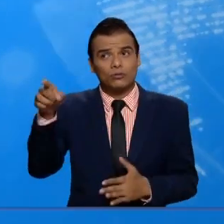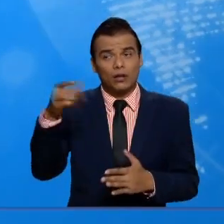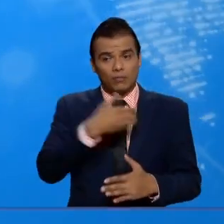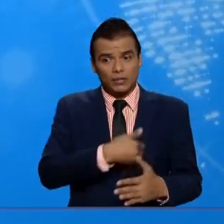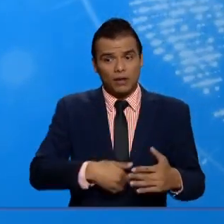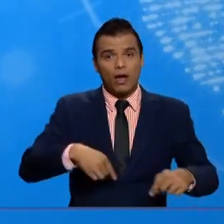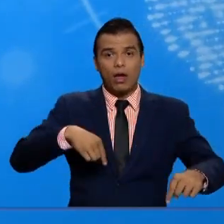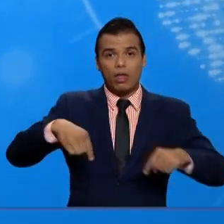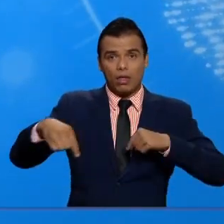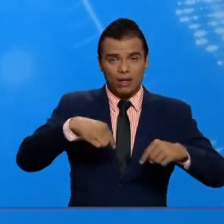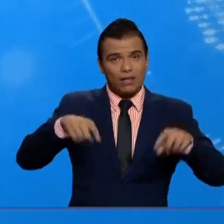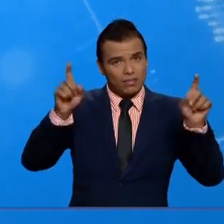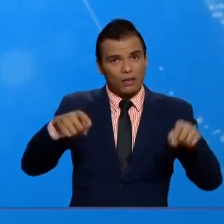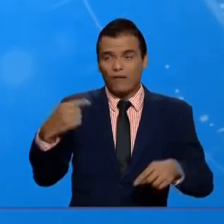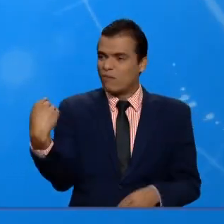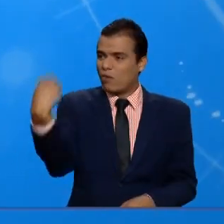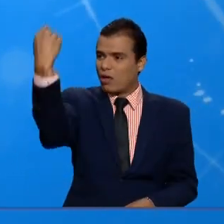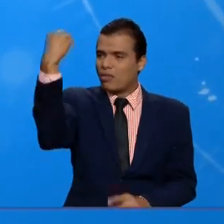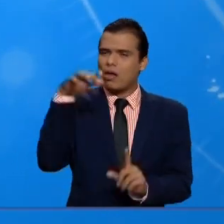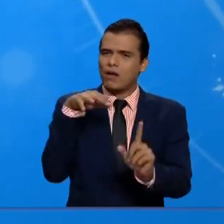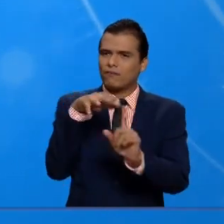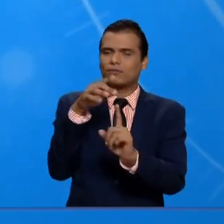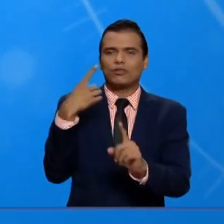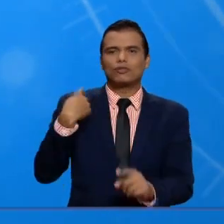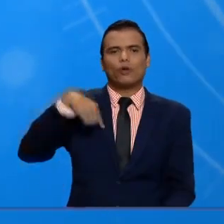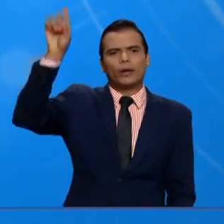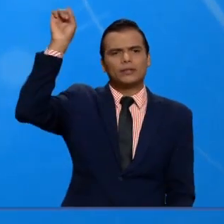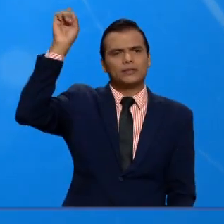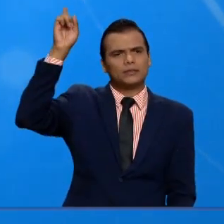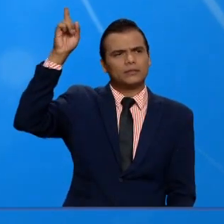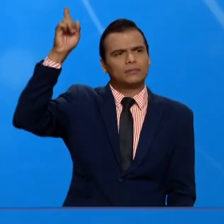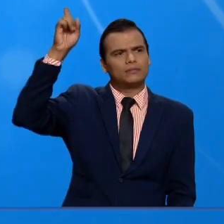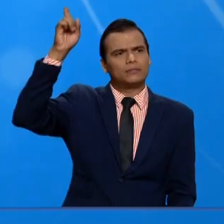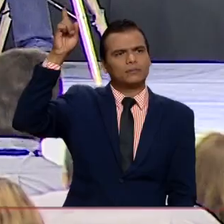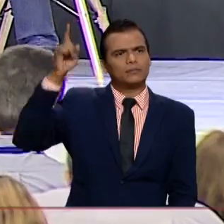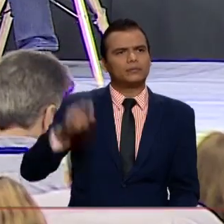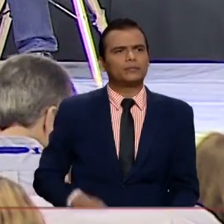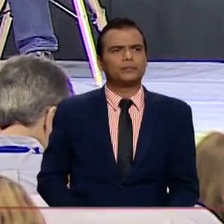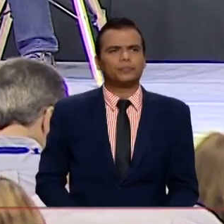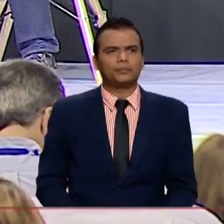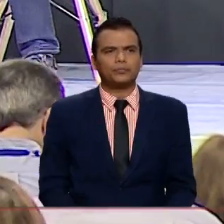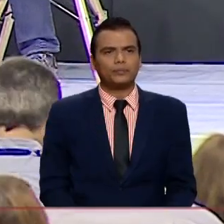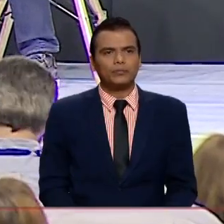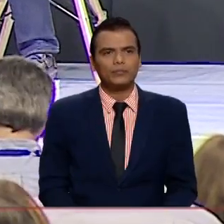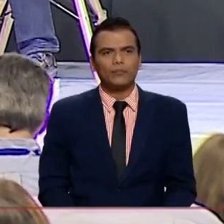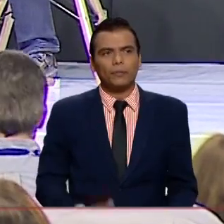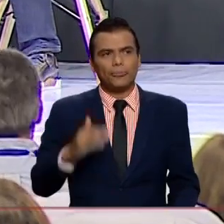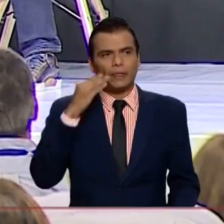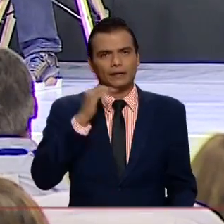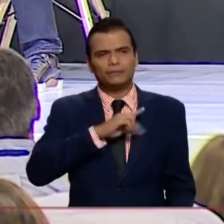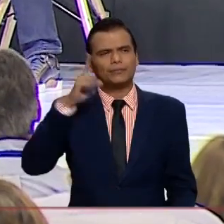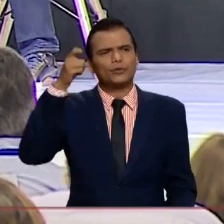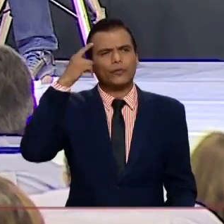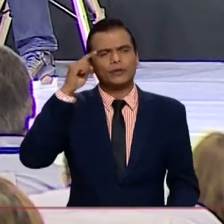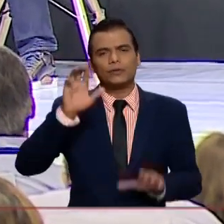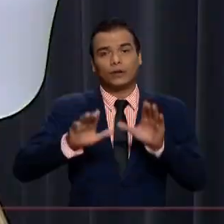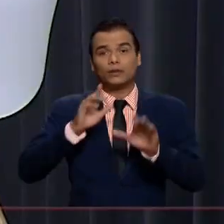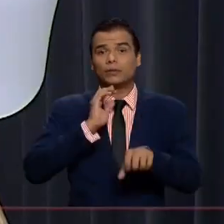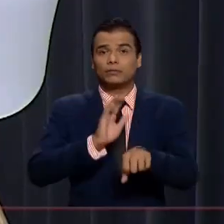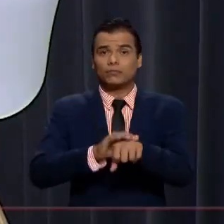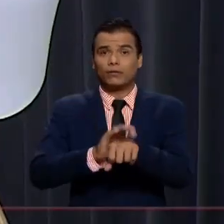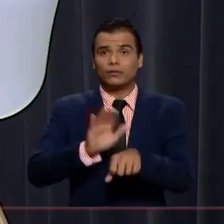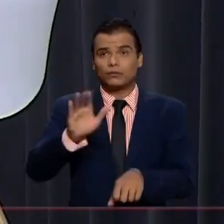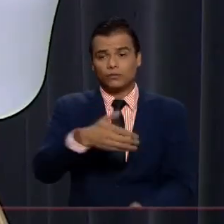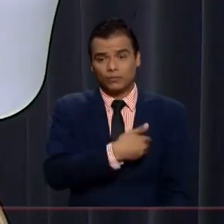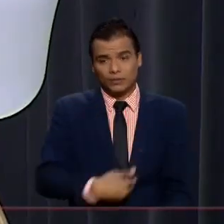es para hacer campaña. El país necesita resultados urgentes. La candidata a la gobernación del Valle del Cauca invitó al jefe de